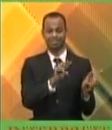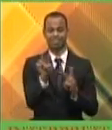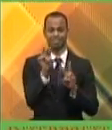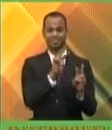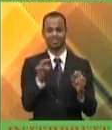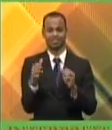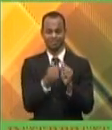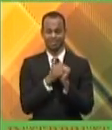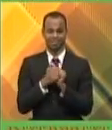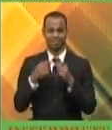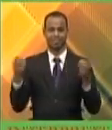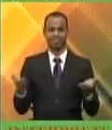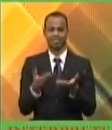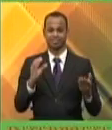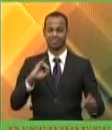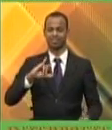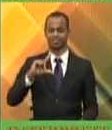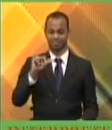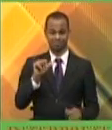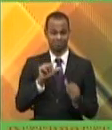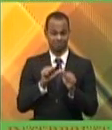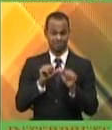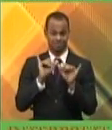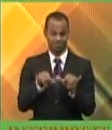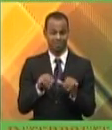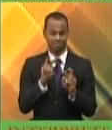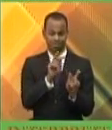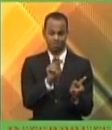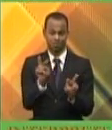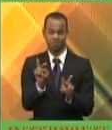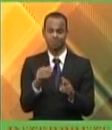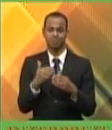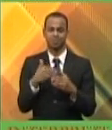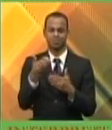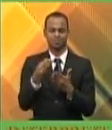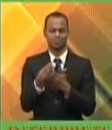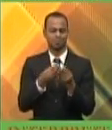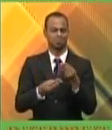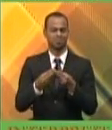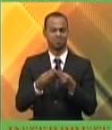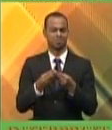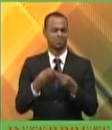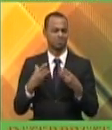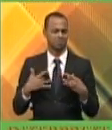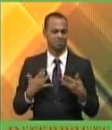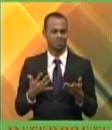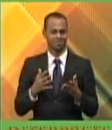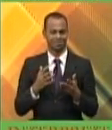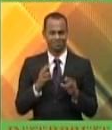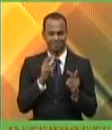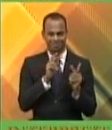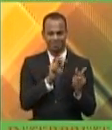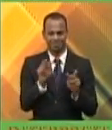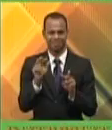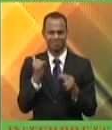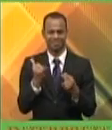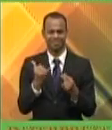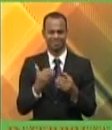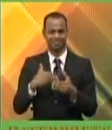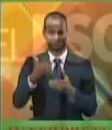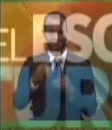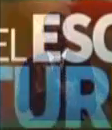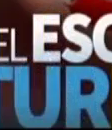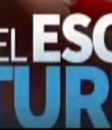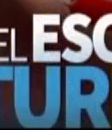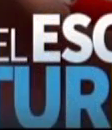estar ahí con nosotros aquí en ojalá no se muevan de ahí porque ahora vamos a hablar de economía con lucas dicen en eco mundo no